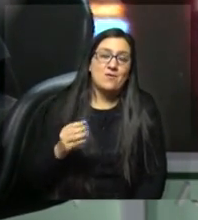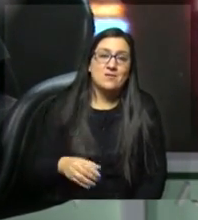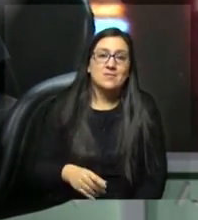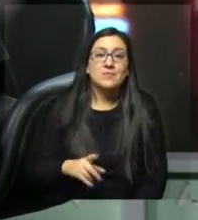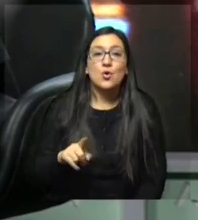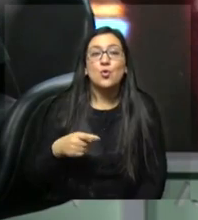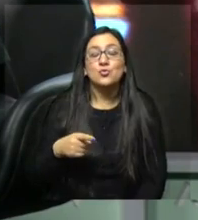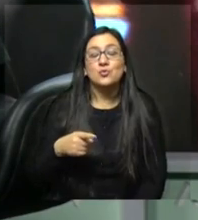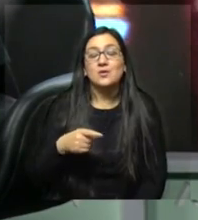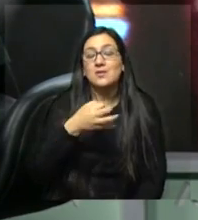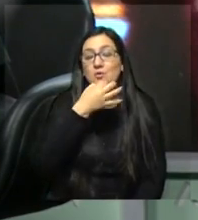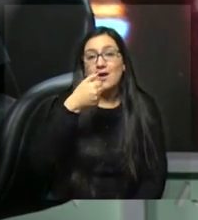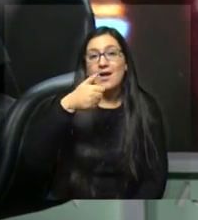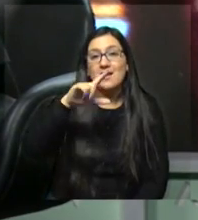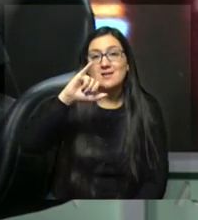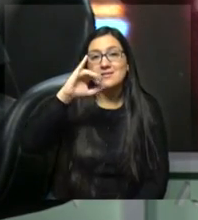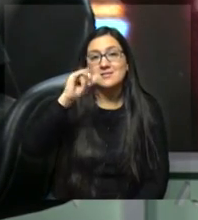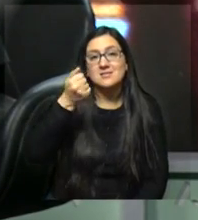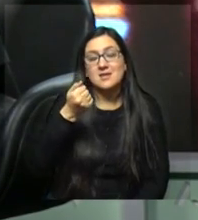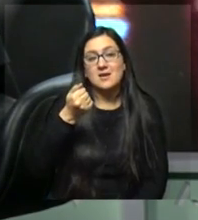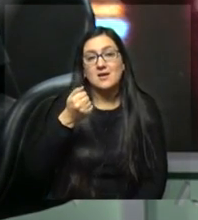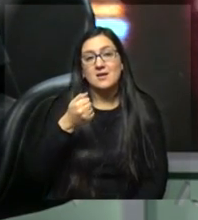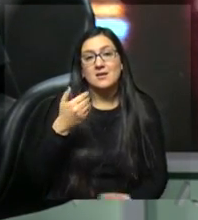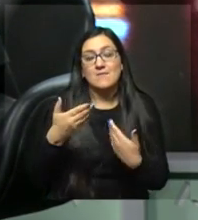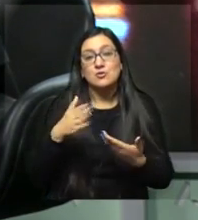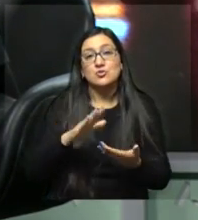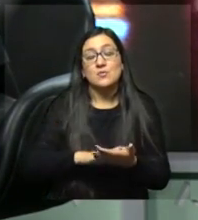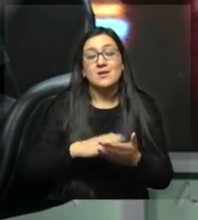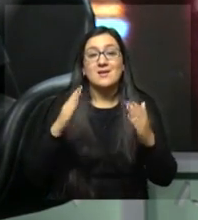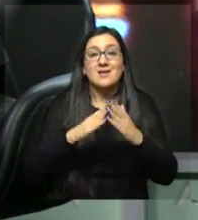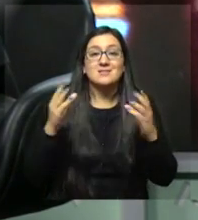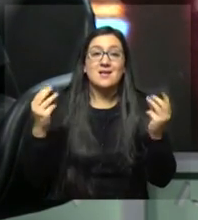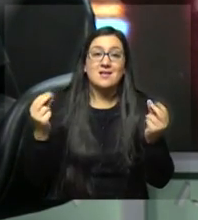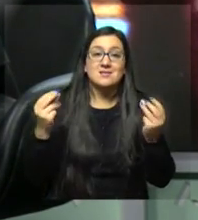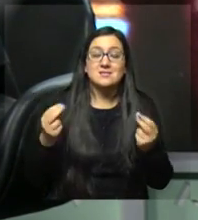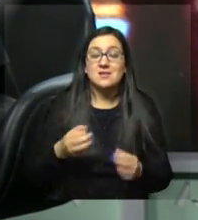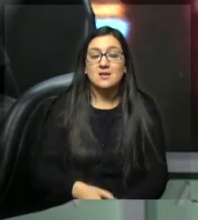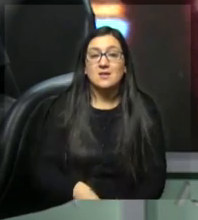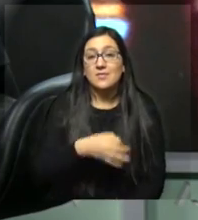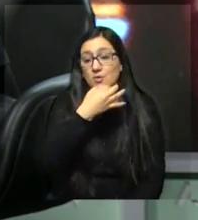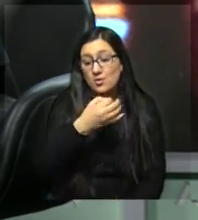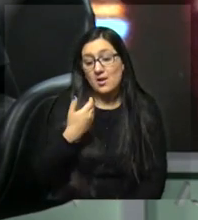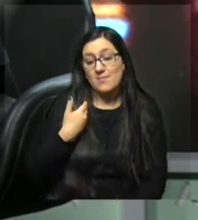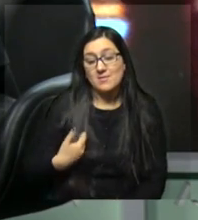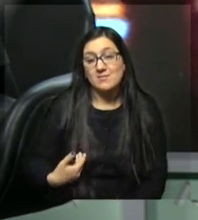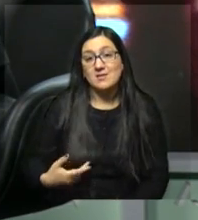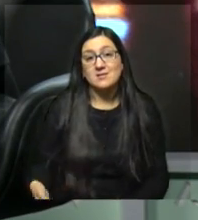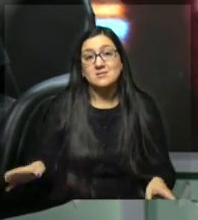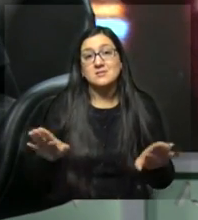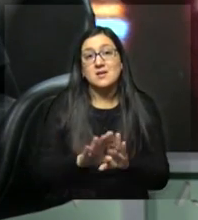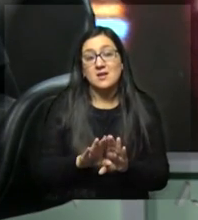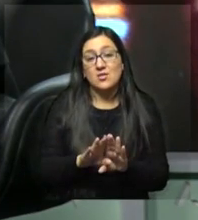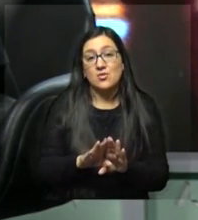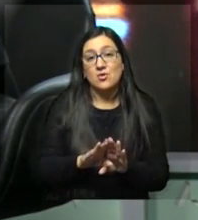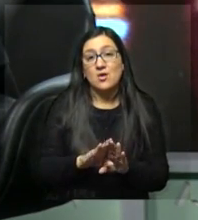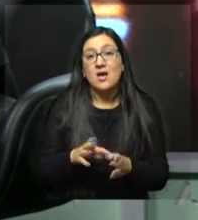que no quería dejarlo pasar cuando hablamos de el tema de Casa de Galicia. Decía que lamentablemente tiene cerrado hasta el panteón, no